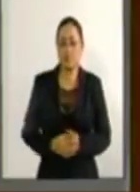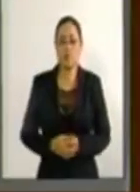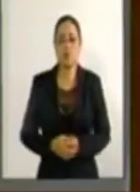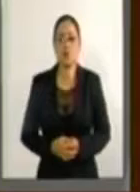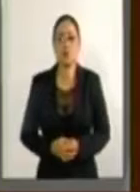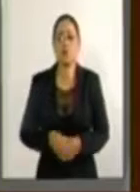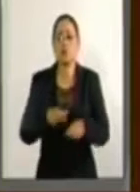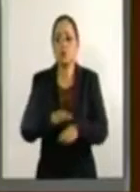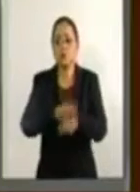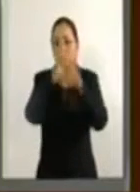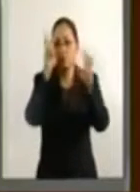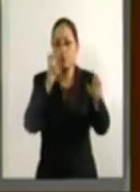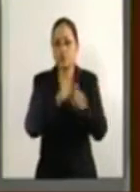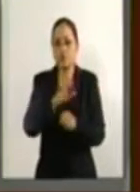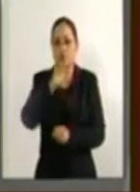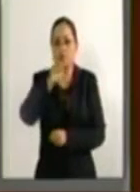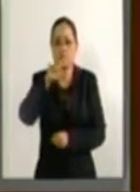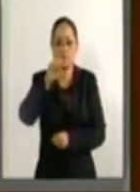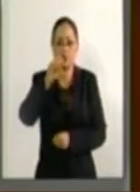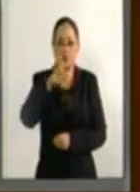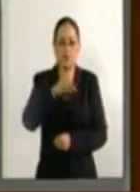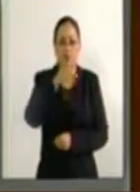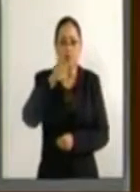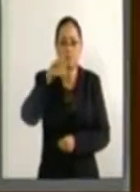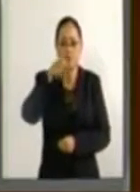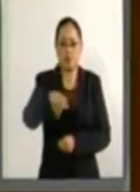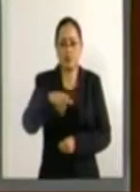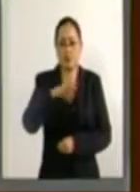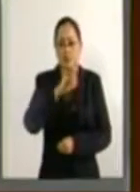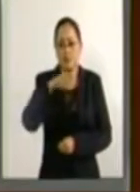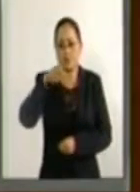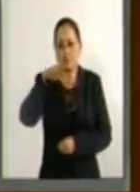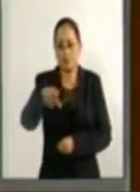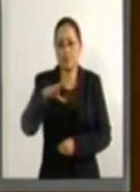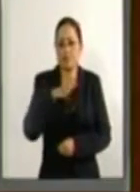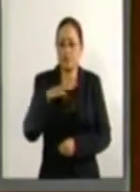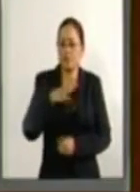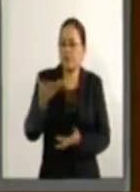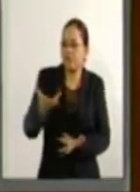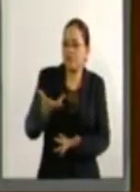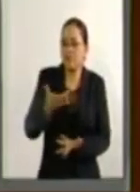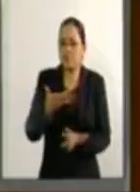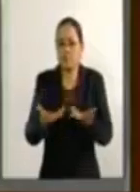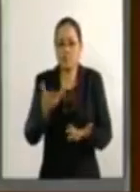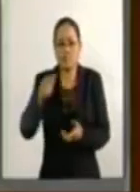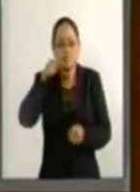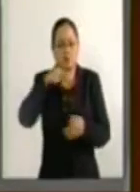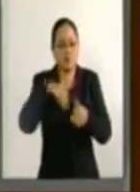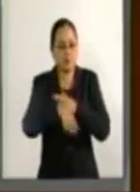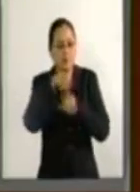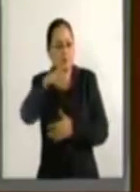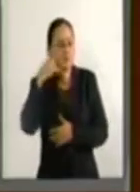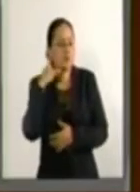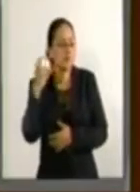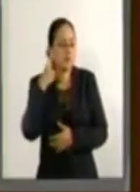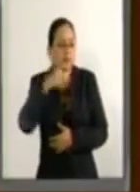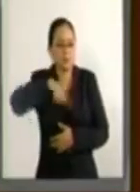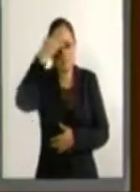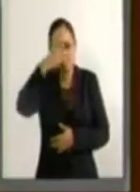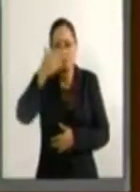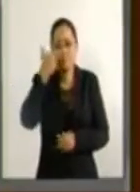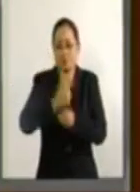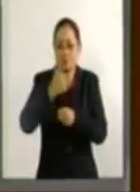En el caso de Ilse Lilian Ferrer Silva, quien se acerca o se acercará a California, que es, como todos saben, la